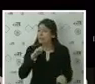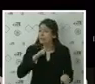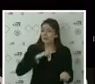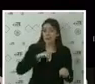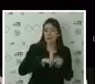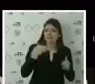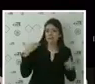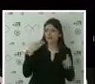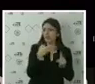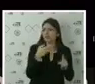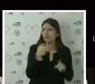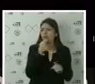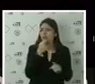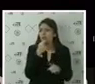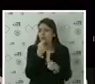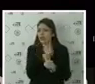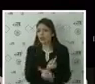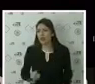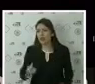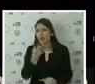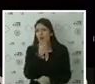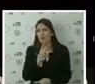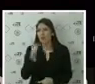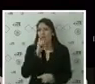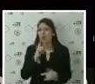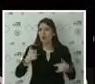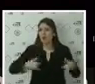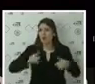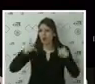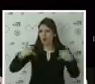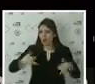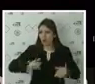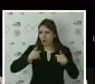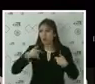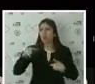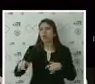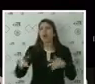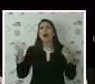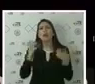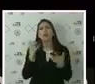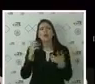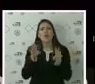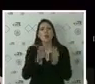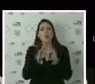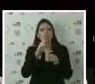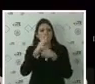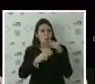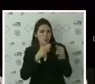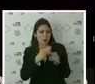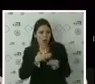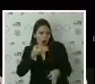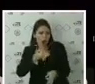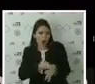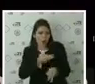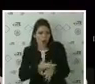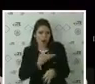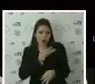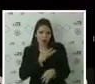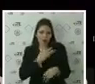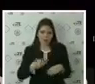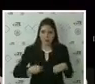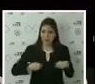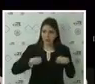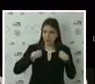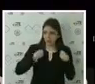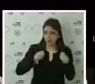niñas, niños y jóvenes, porque son quienes traen la visión de un mundo que es en el que estamos viviendo,